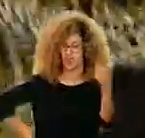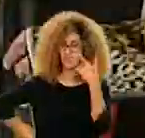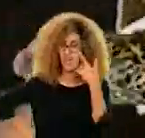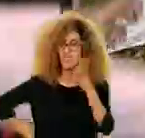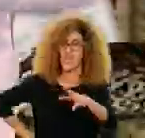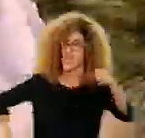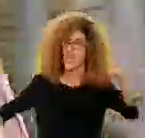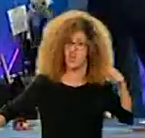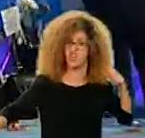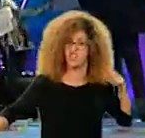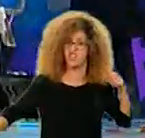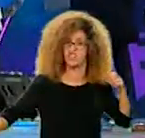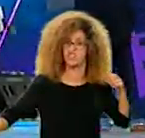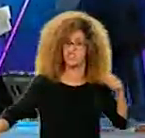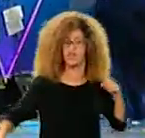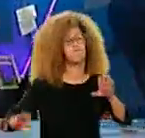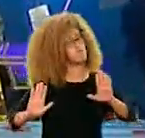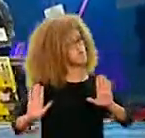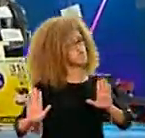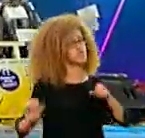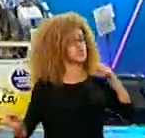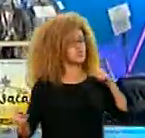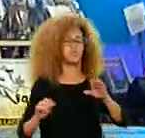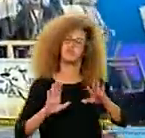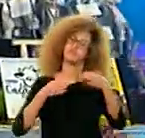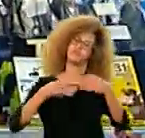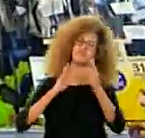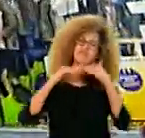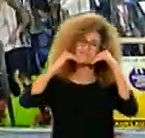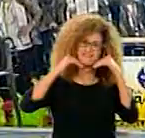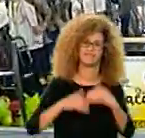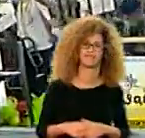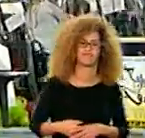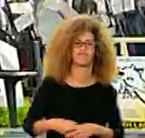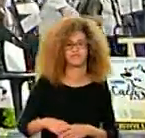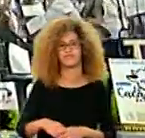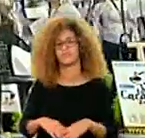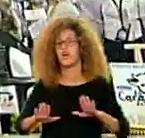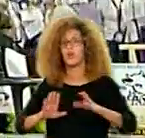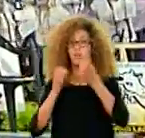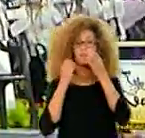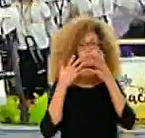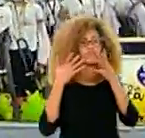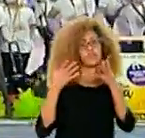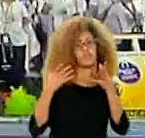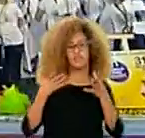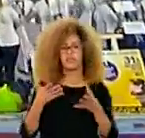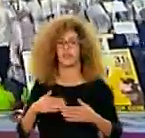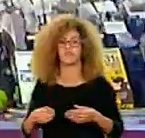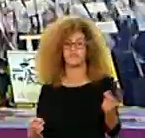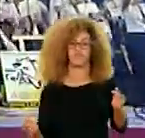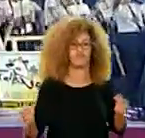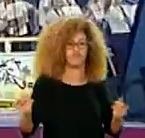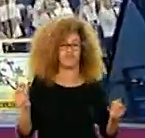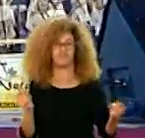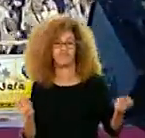y te arranco la, pero siempre con una sonrisa. Pero bien, supiera bailar como la